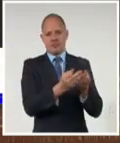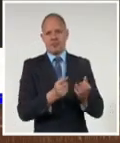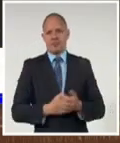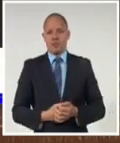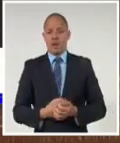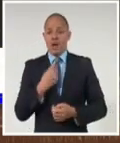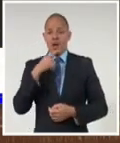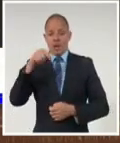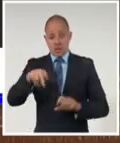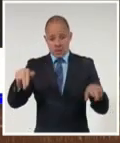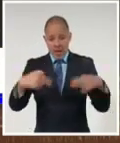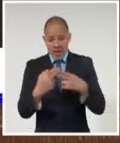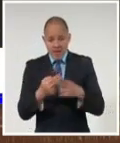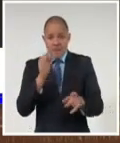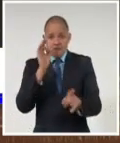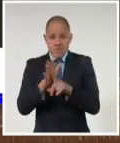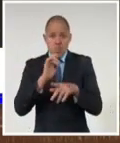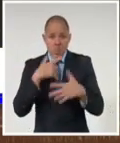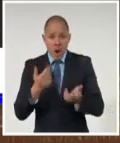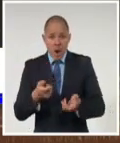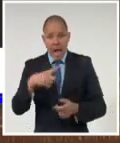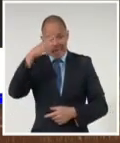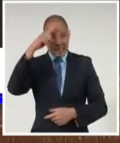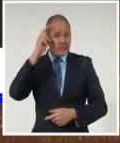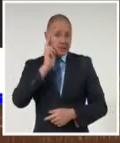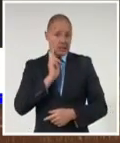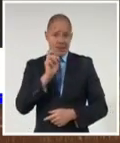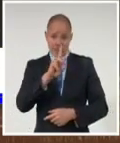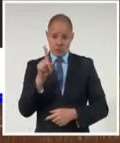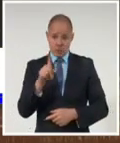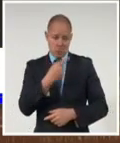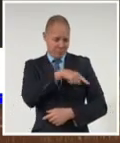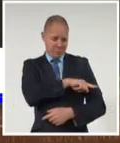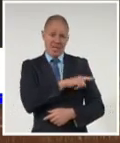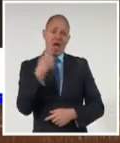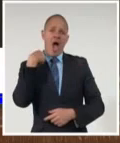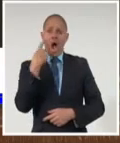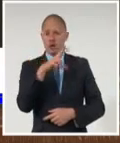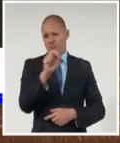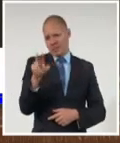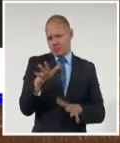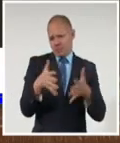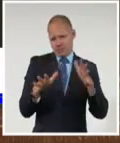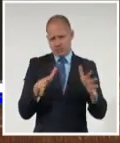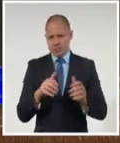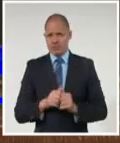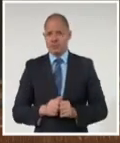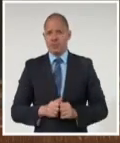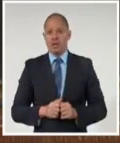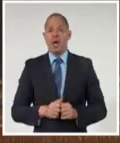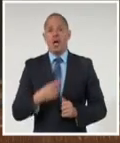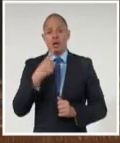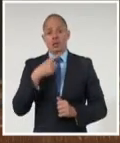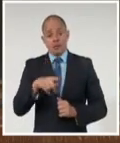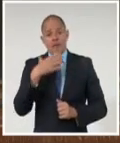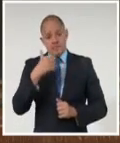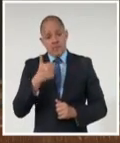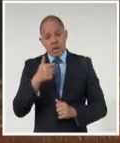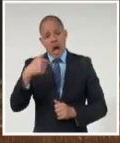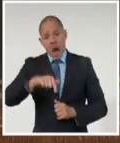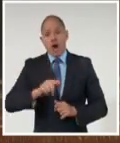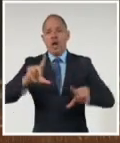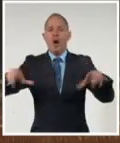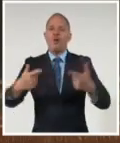el demente Capote, sino el 21, también desglosa memorias que merecen un brevísimo recuento en ocasión de su primera veintena.